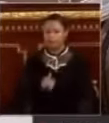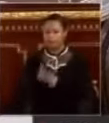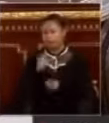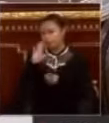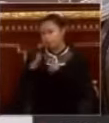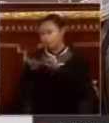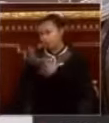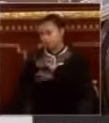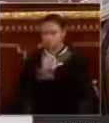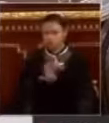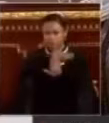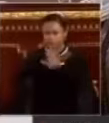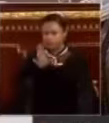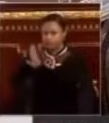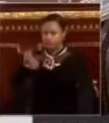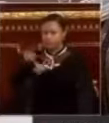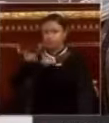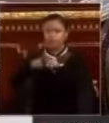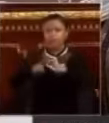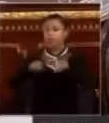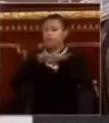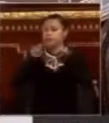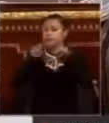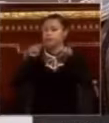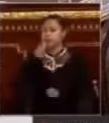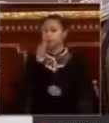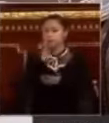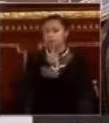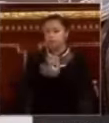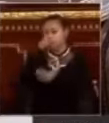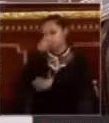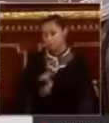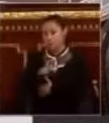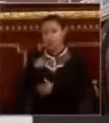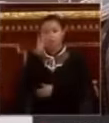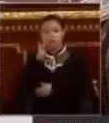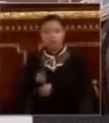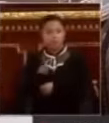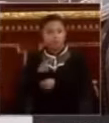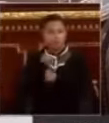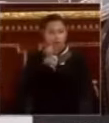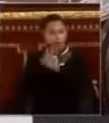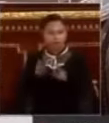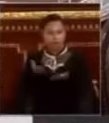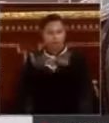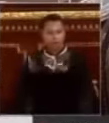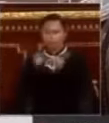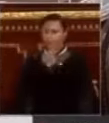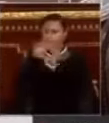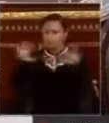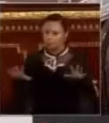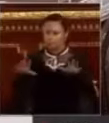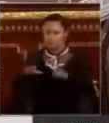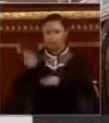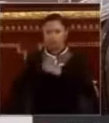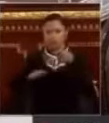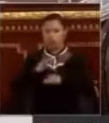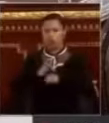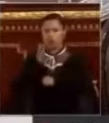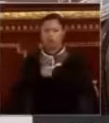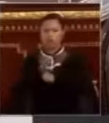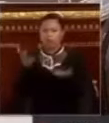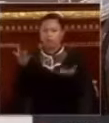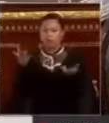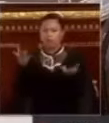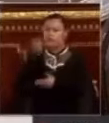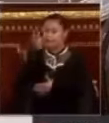que es necesario que el sistema de aguas de la Ciudad de México notifique y dé con claridad la información de lo que se está llevando a cabo en este